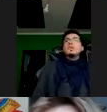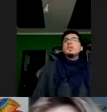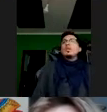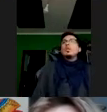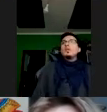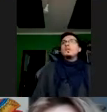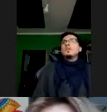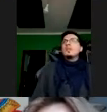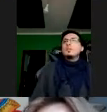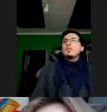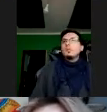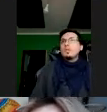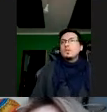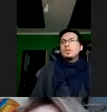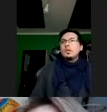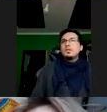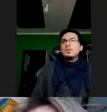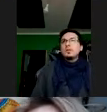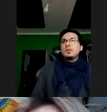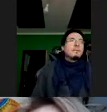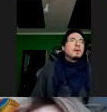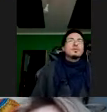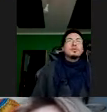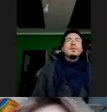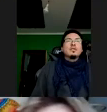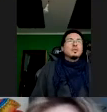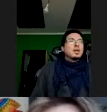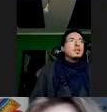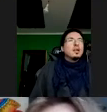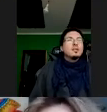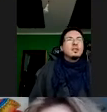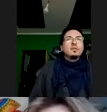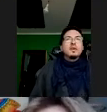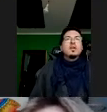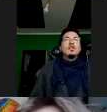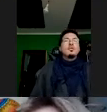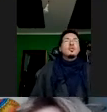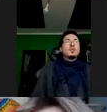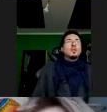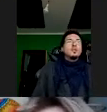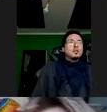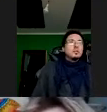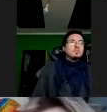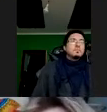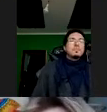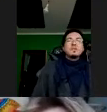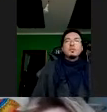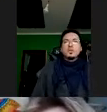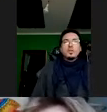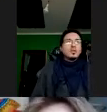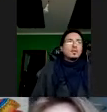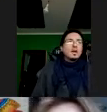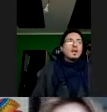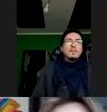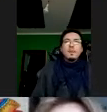¿Se entiende, jóvenes, el tema de la proyección isométrica? Vamos, un esfuerzo para que me digan, sí, profe, no se entiende. Sí,